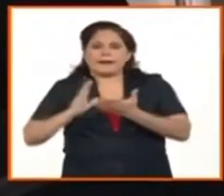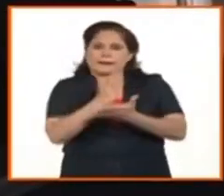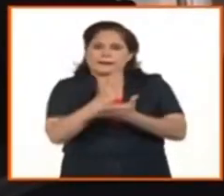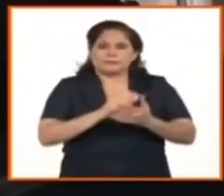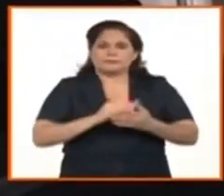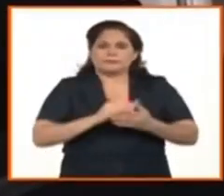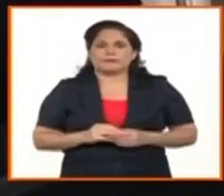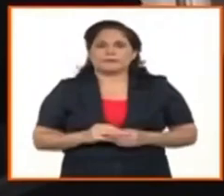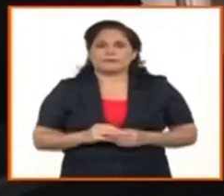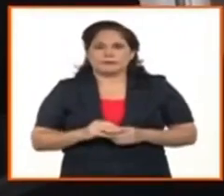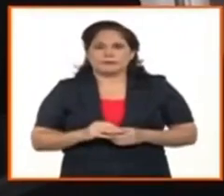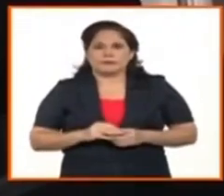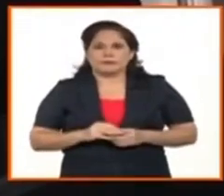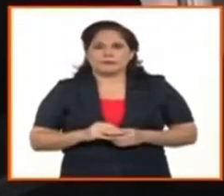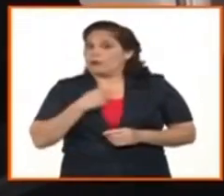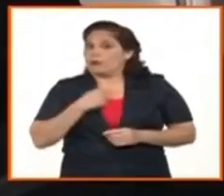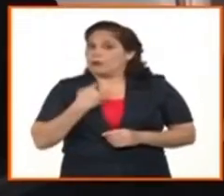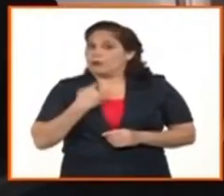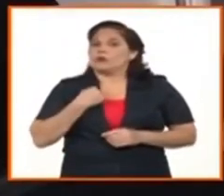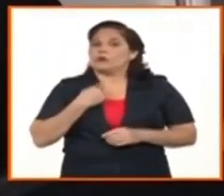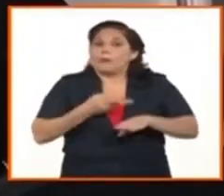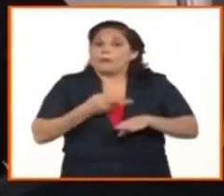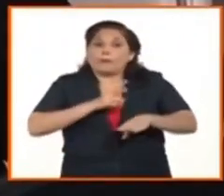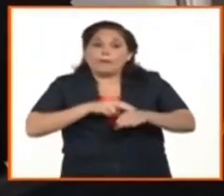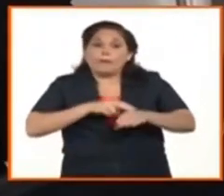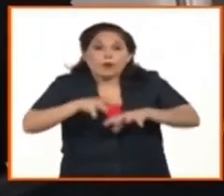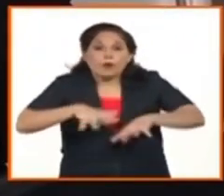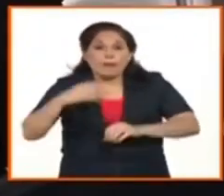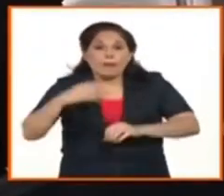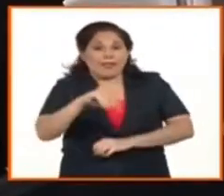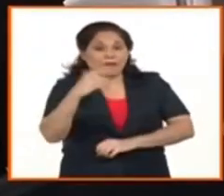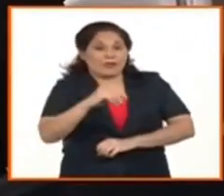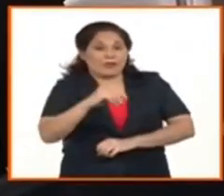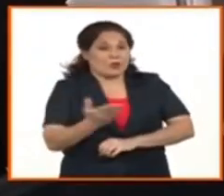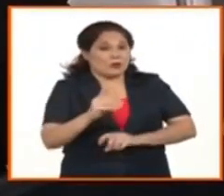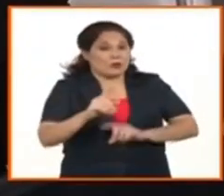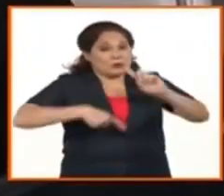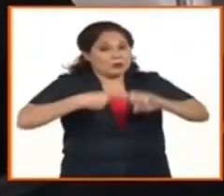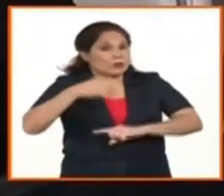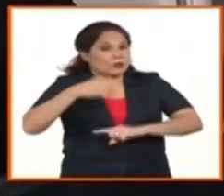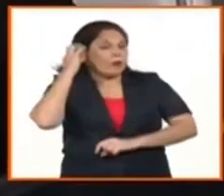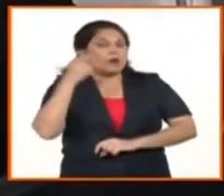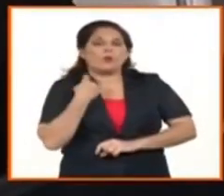y atender y prevenir la problemática de la violencia adecuadamente